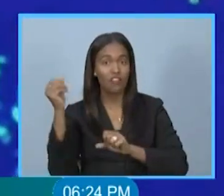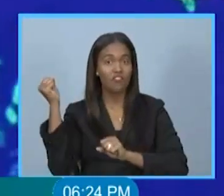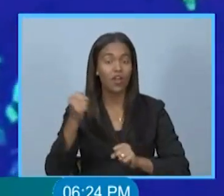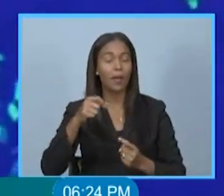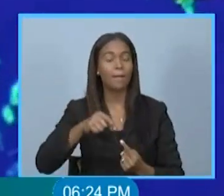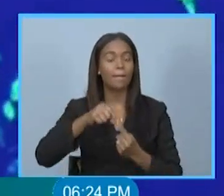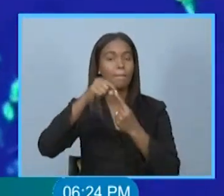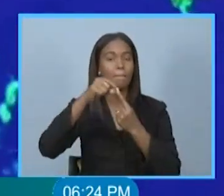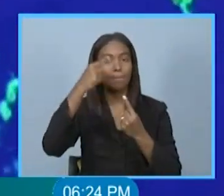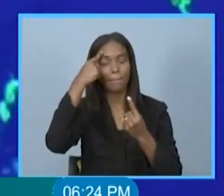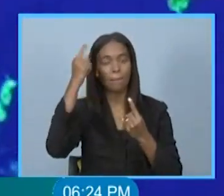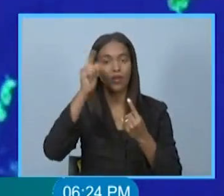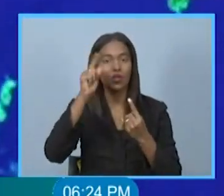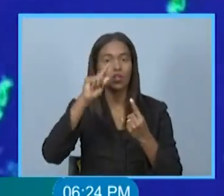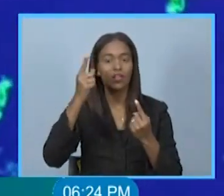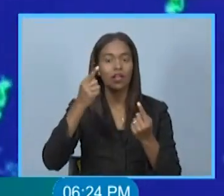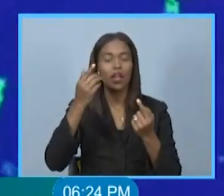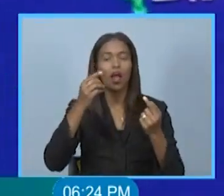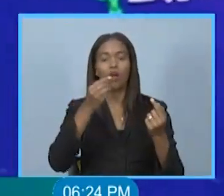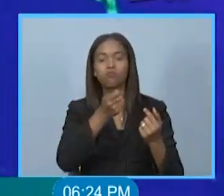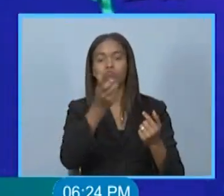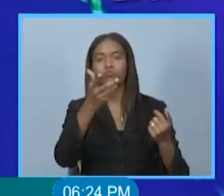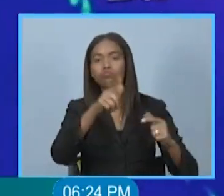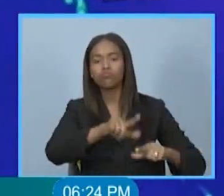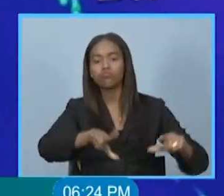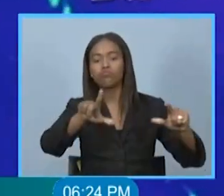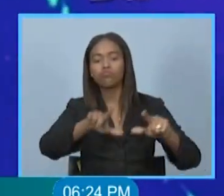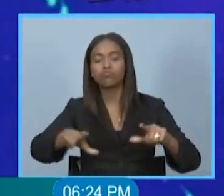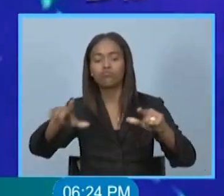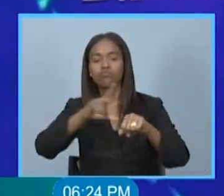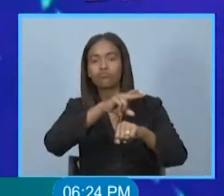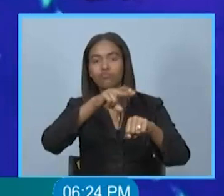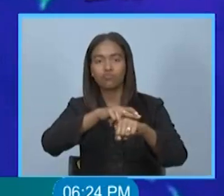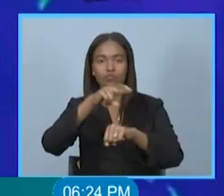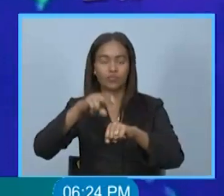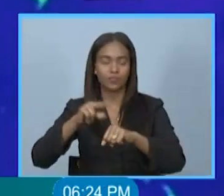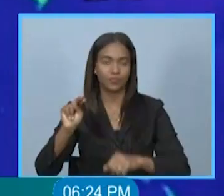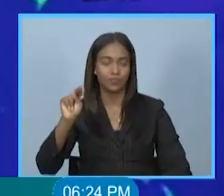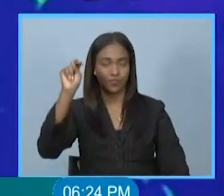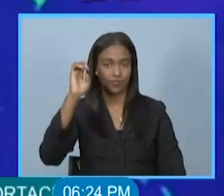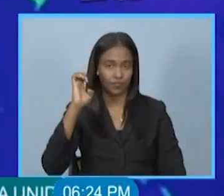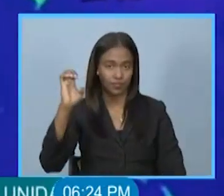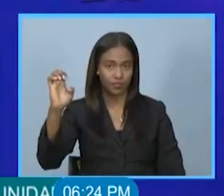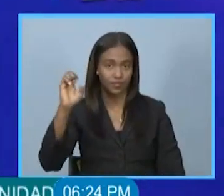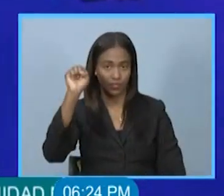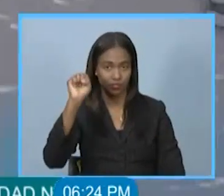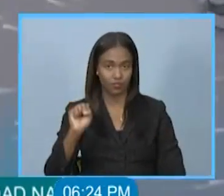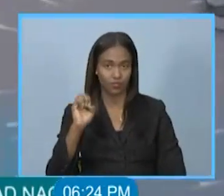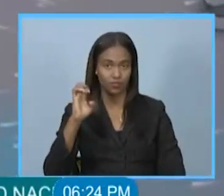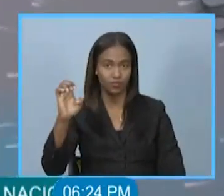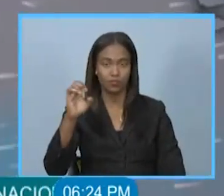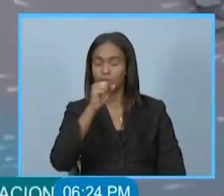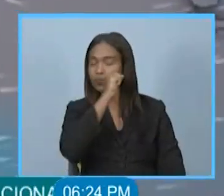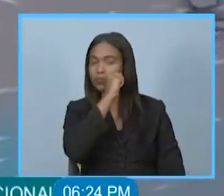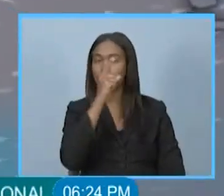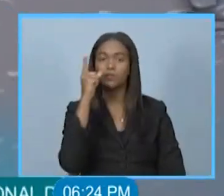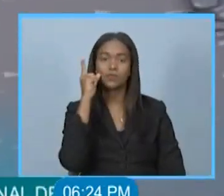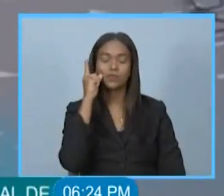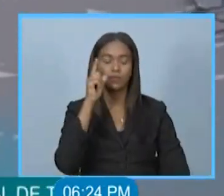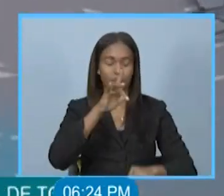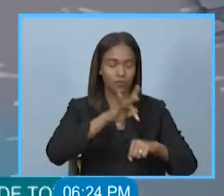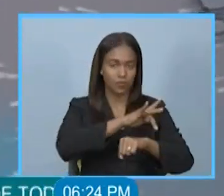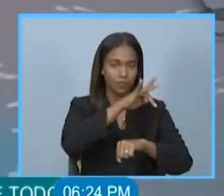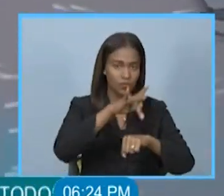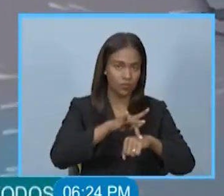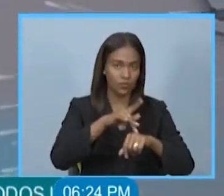principalmente hacia los sectores o localidades de las regiones noreste el sureste incluyendo acá en Santo Domingo la